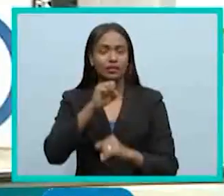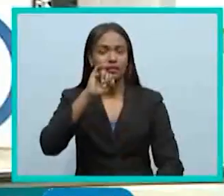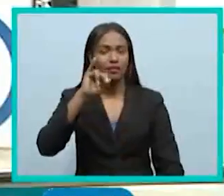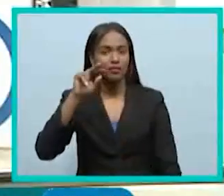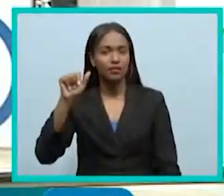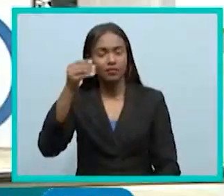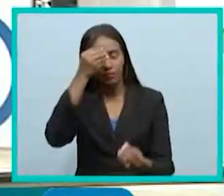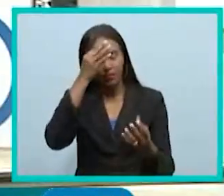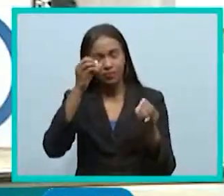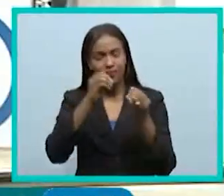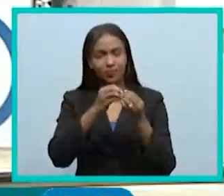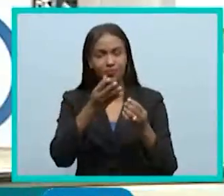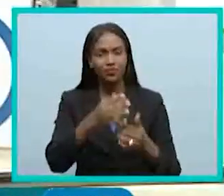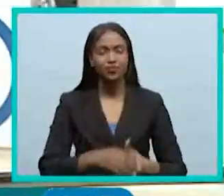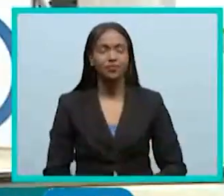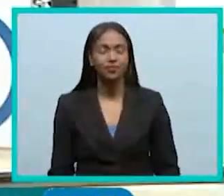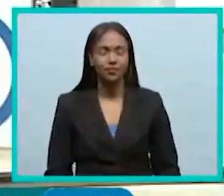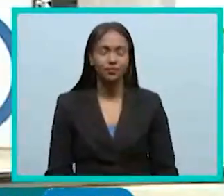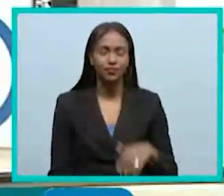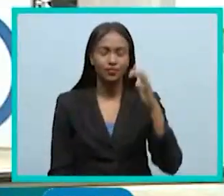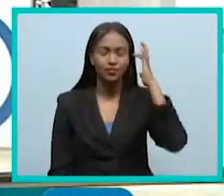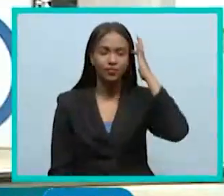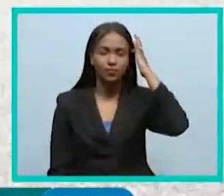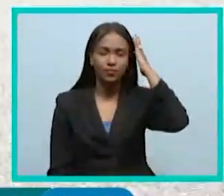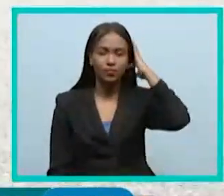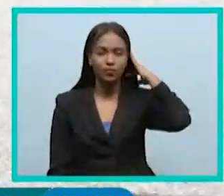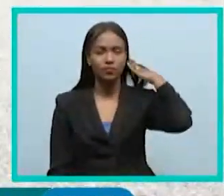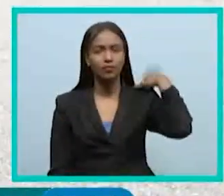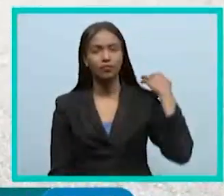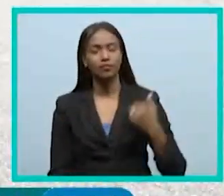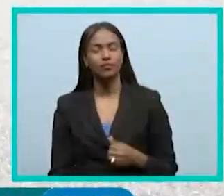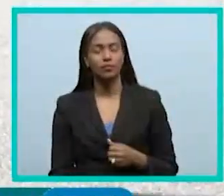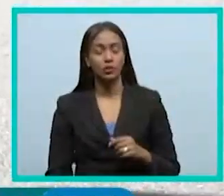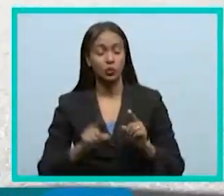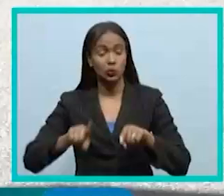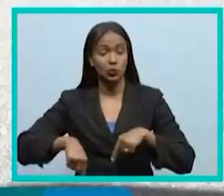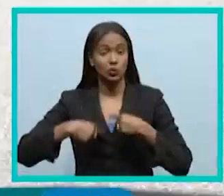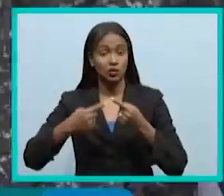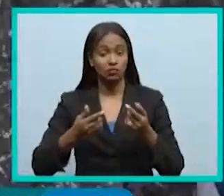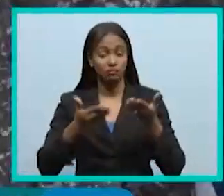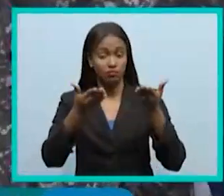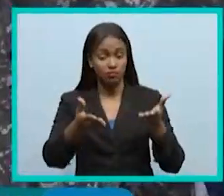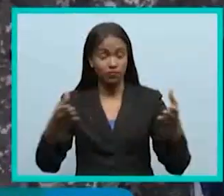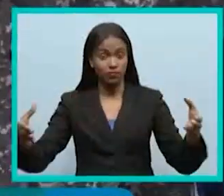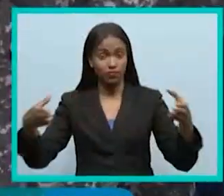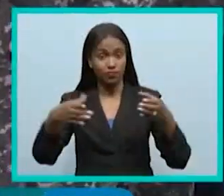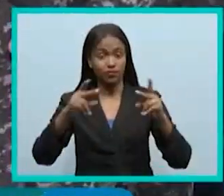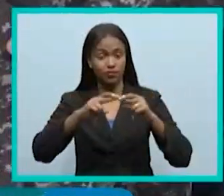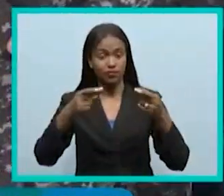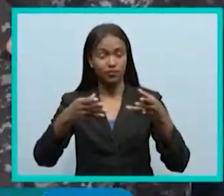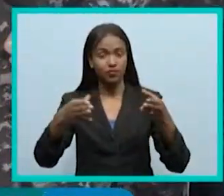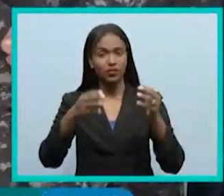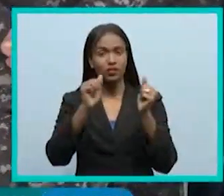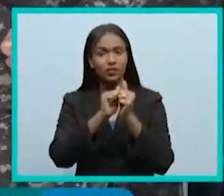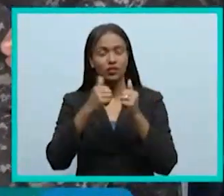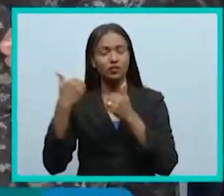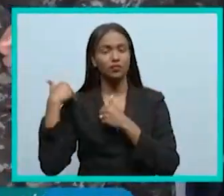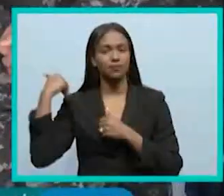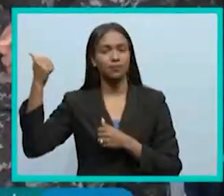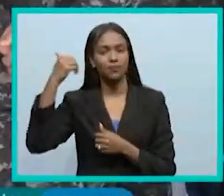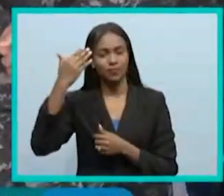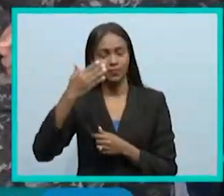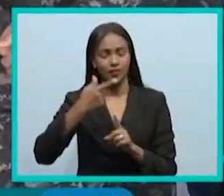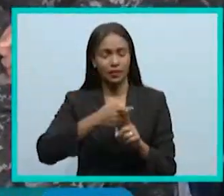Infante tiene la información. Adelante, Silvia. Durante el acto que contó con la presencia de la plana mayor de la